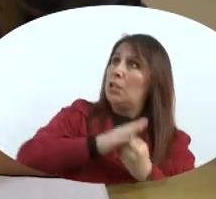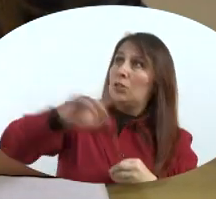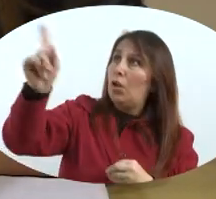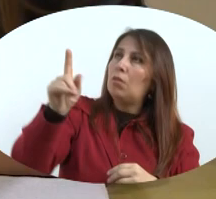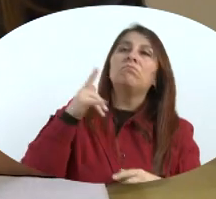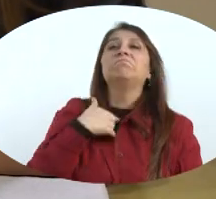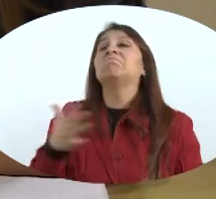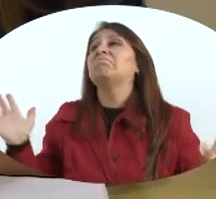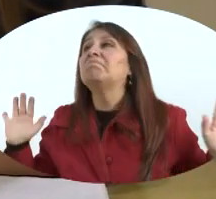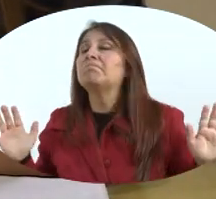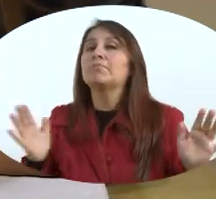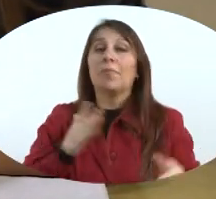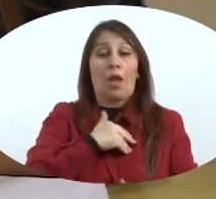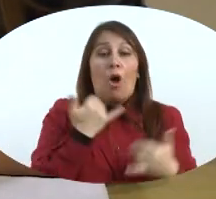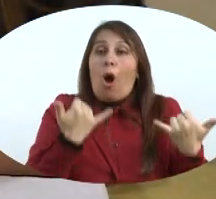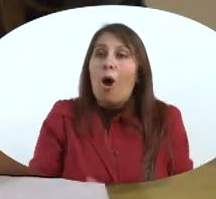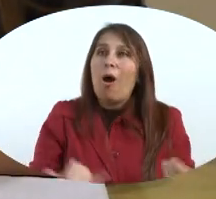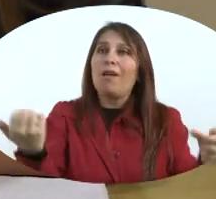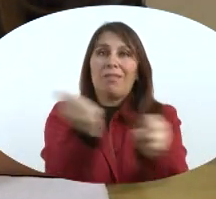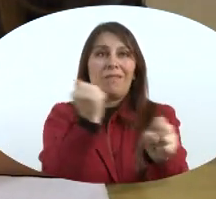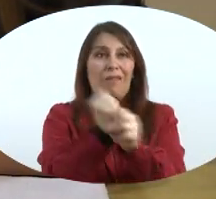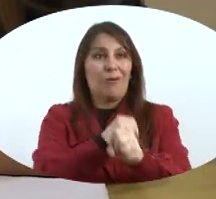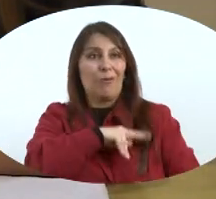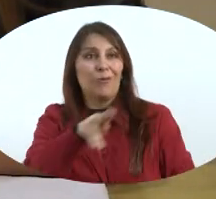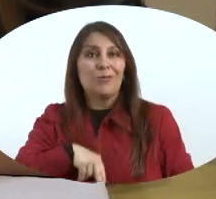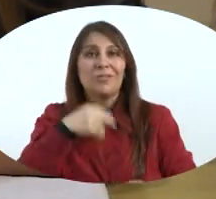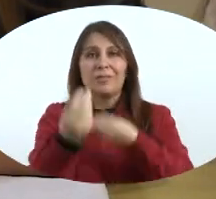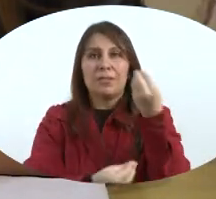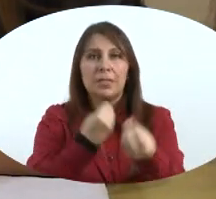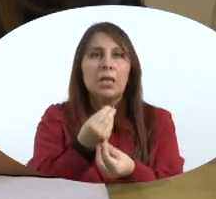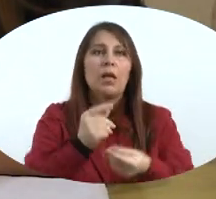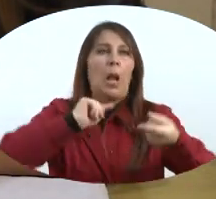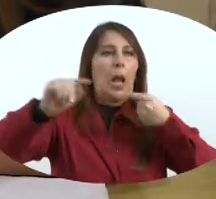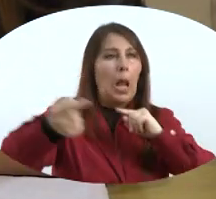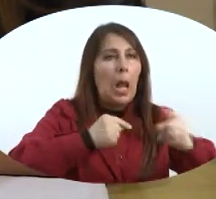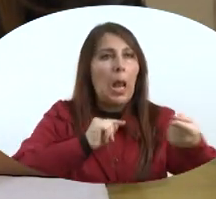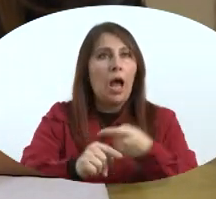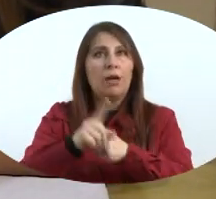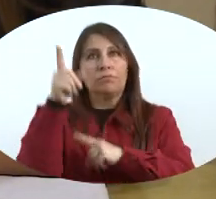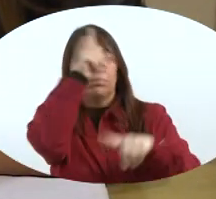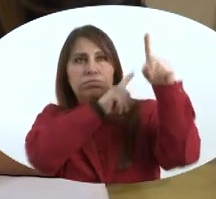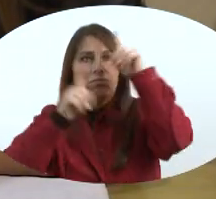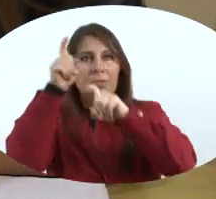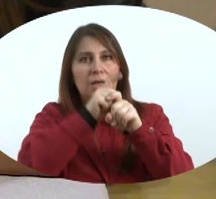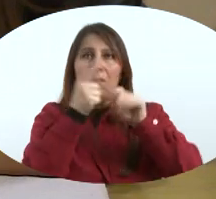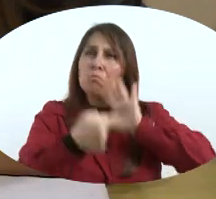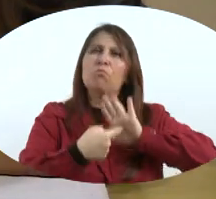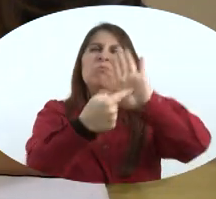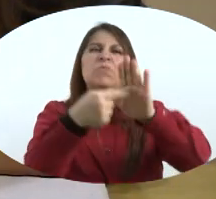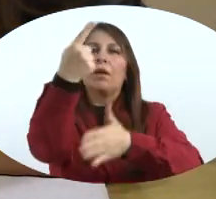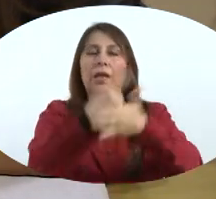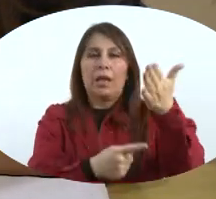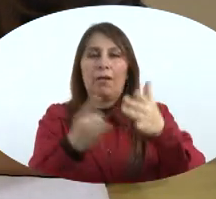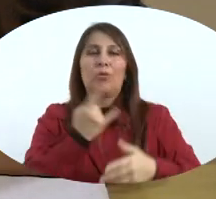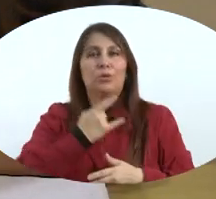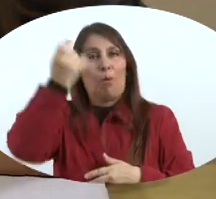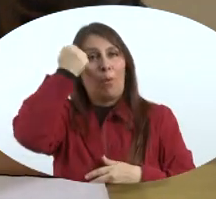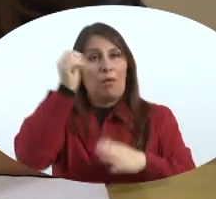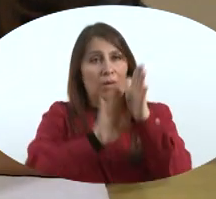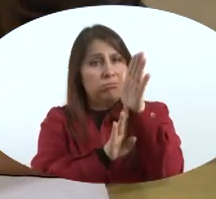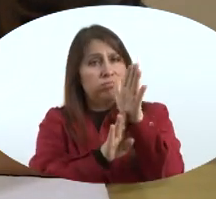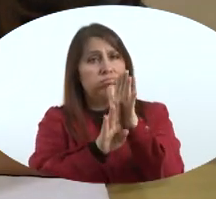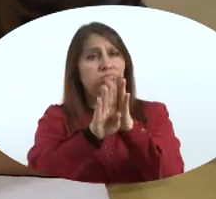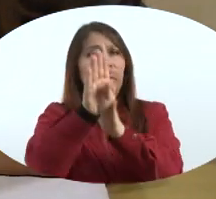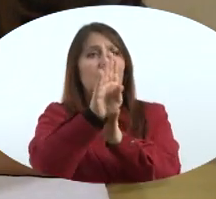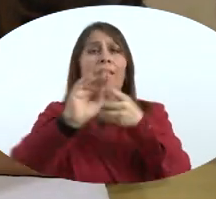duque que esto que estamos haciendo hoy este escenario que tenemos a cada discusión de disertación es muestra de que en la universidad pedagógica nacional estamos avanzando